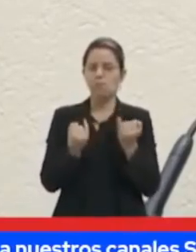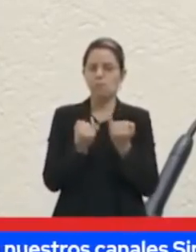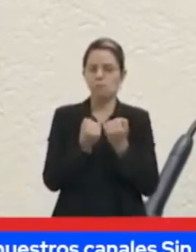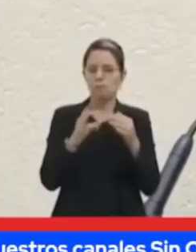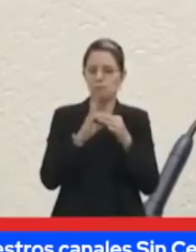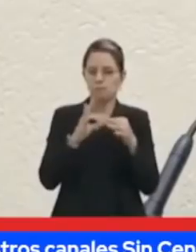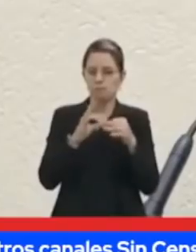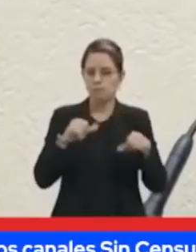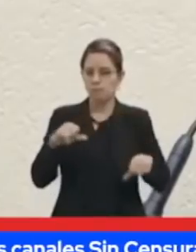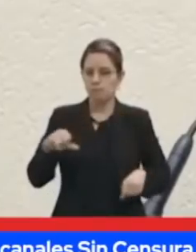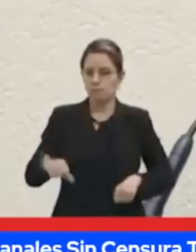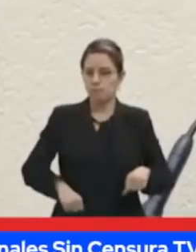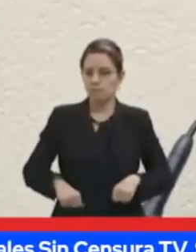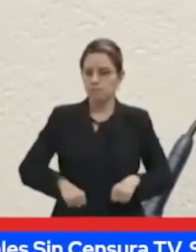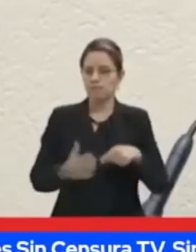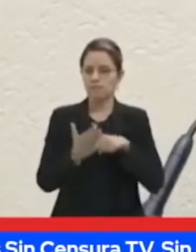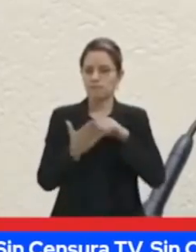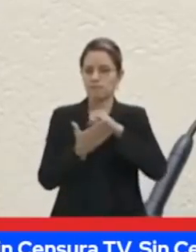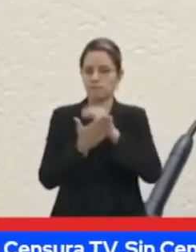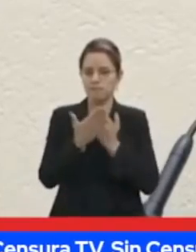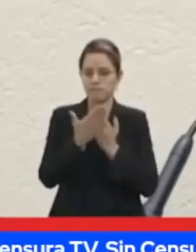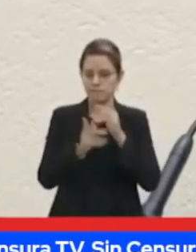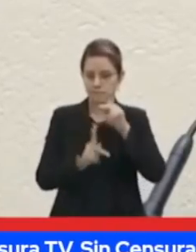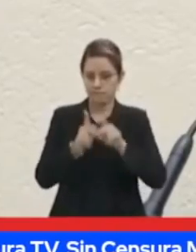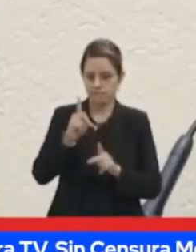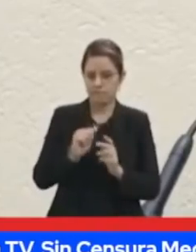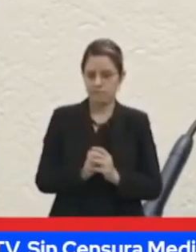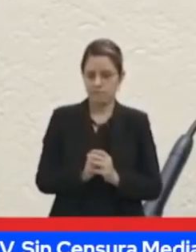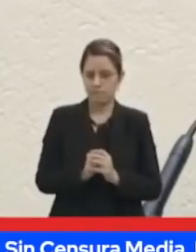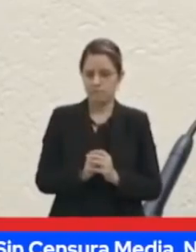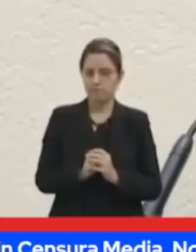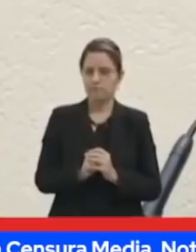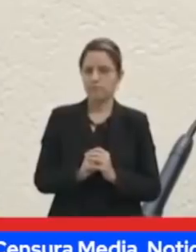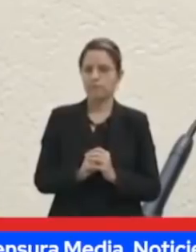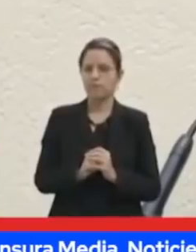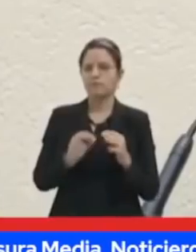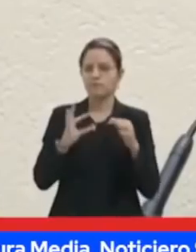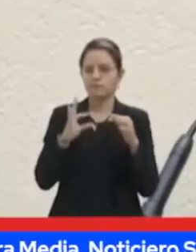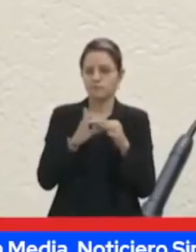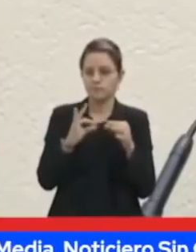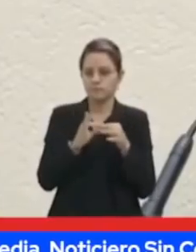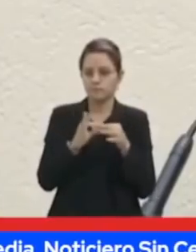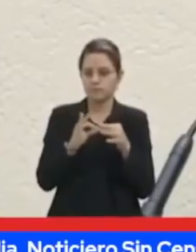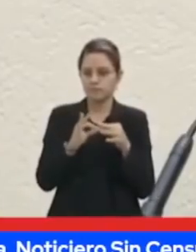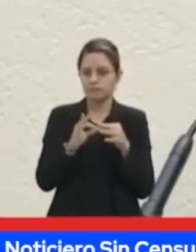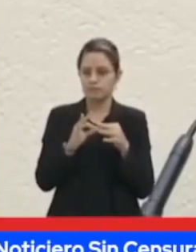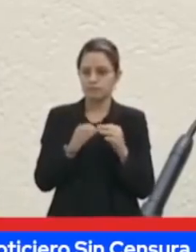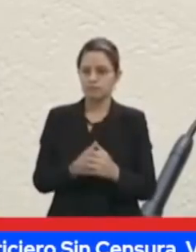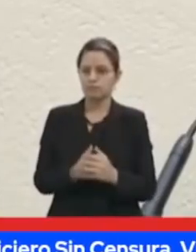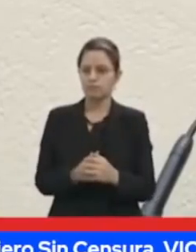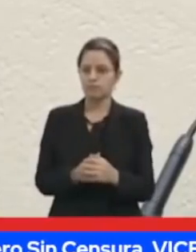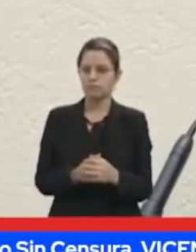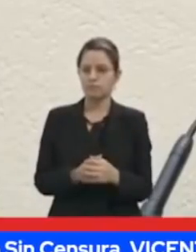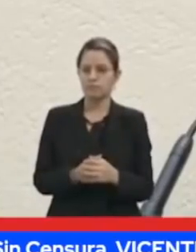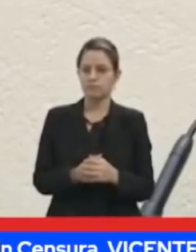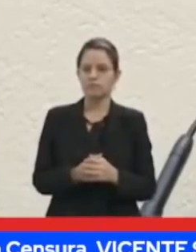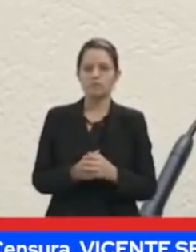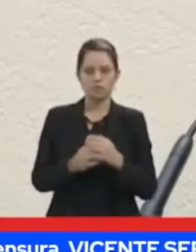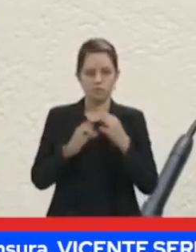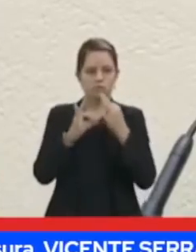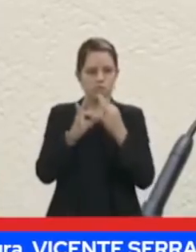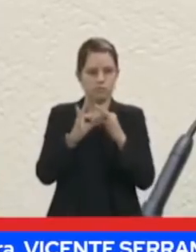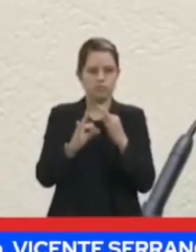que en este informe parcial se señalan no solamente se han cumplido puntualmente